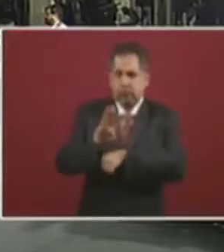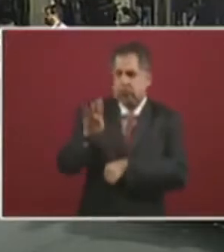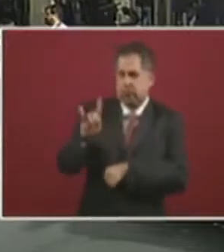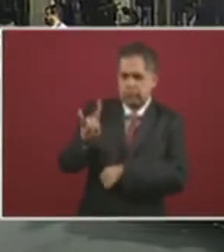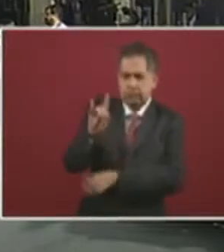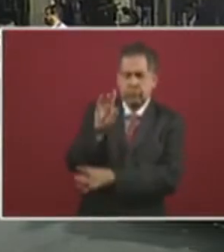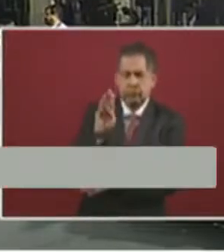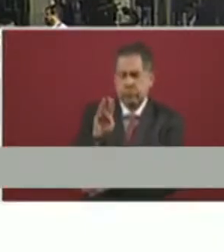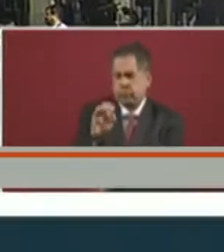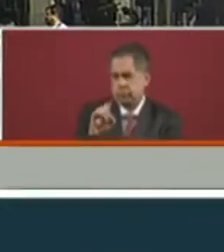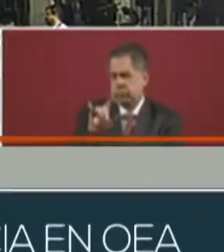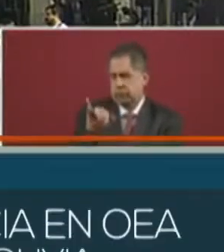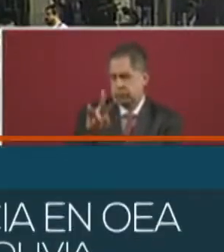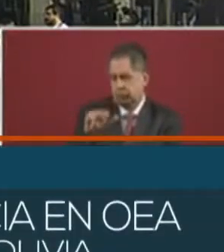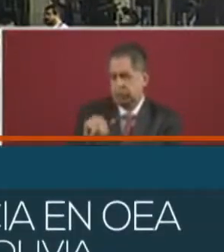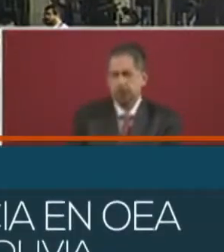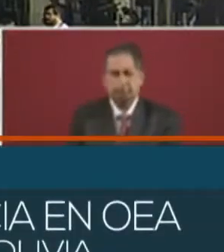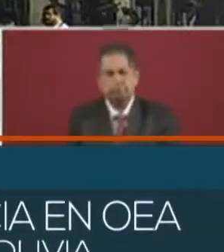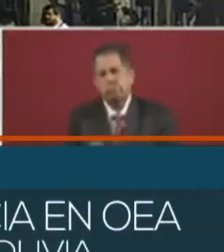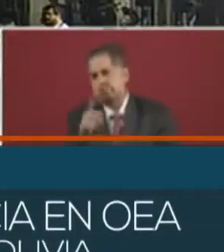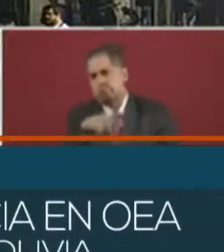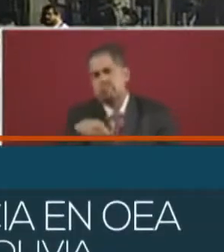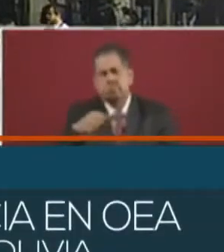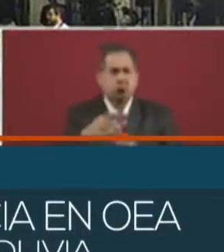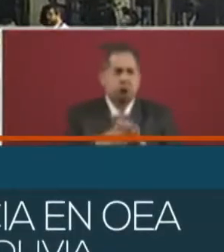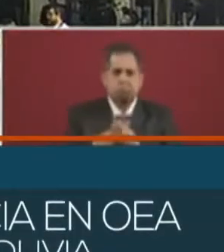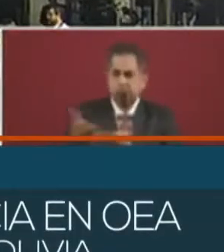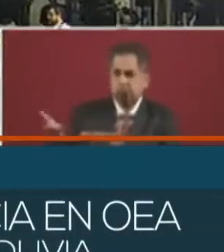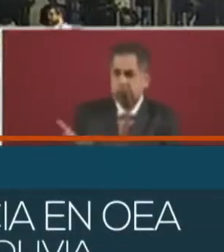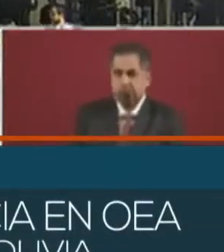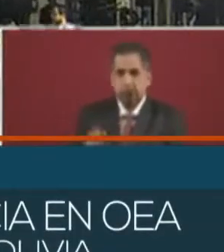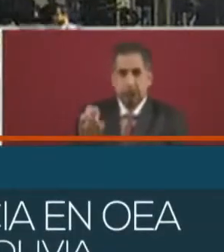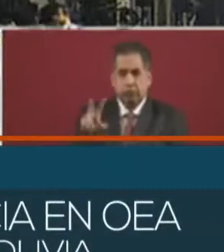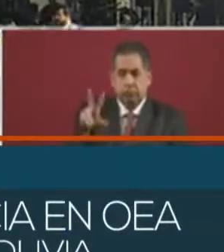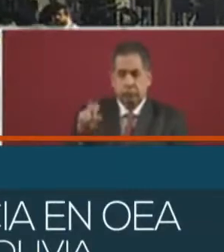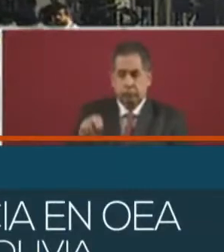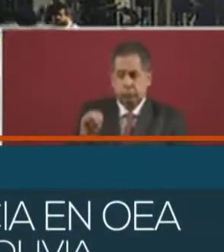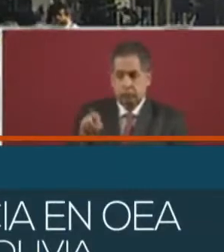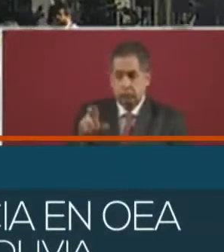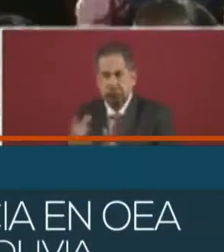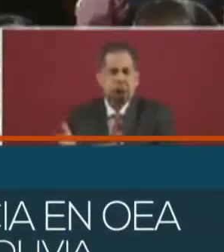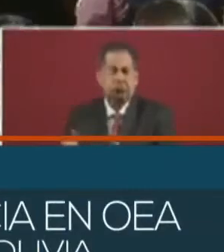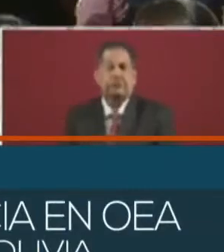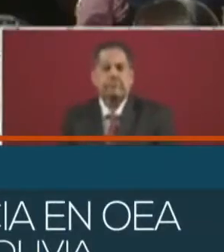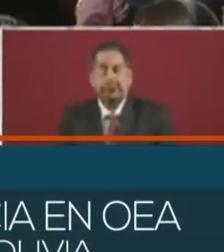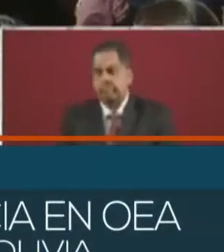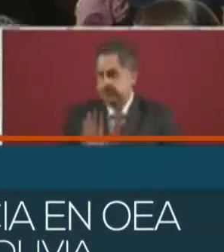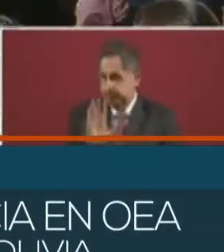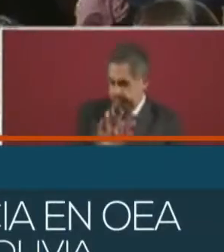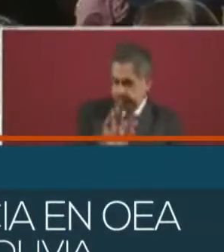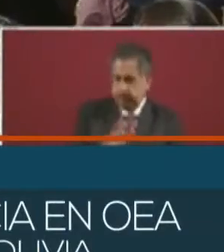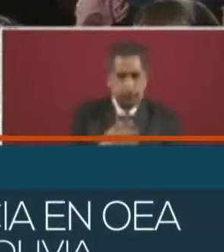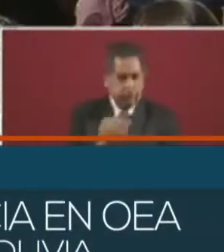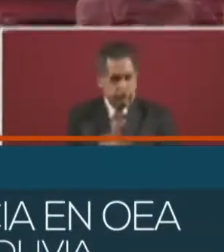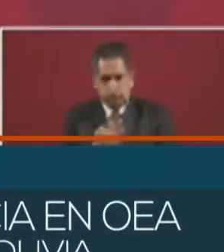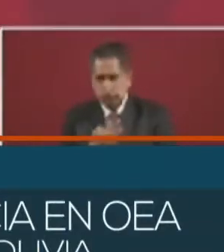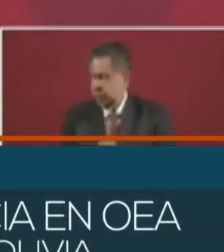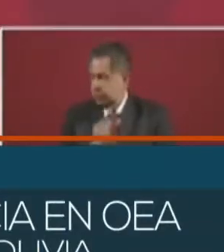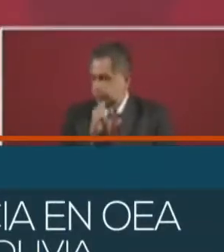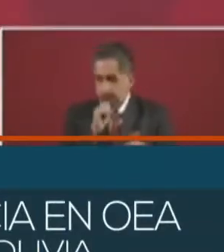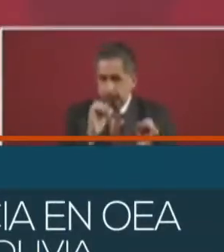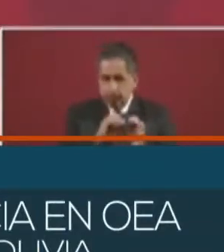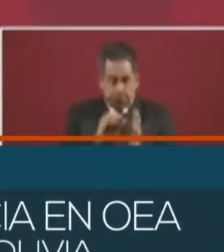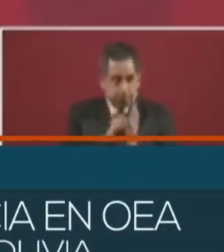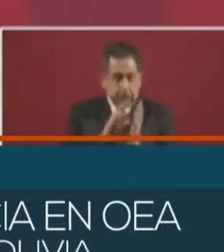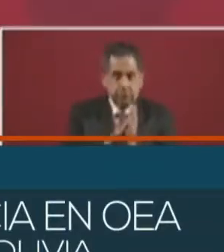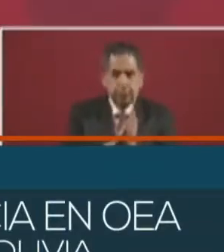fue aceptar una nueva elección a petición de la OEA, pero ante la presión del ejército renunció para evitar una guerra civil.